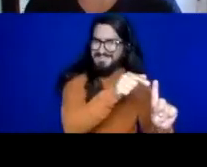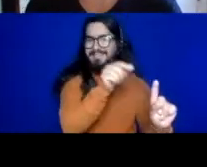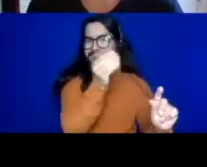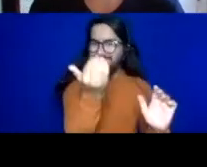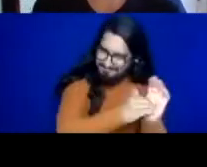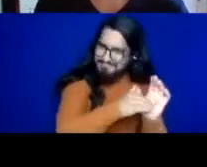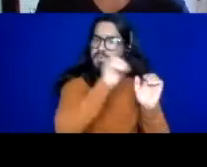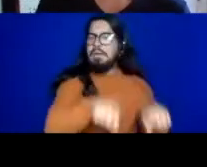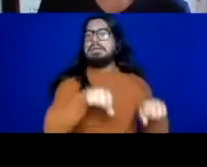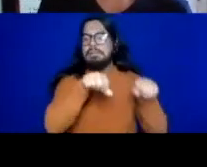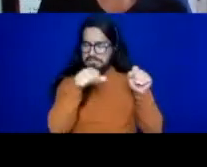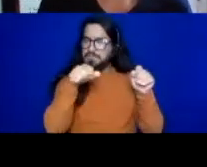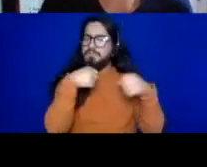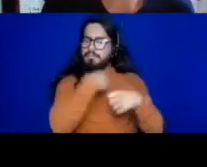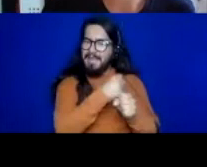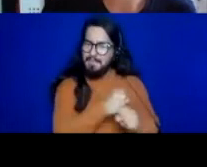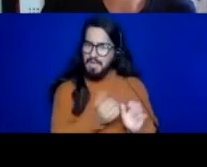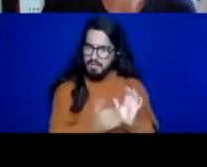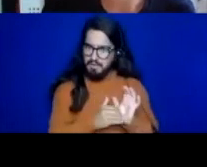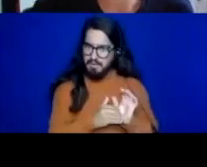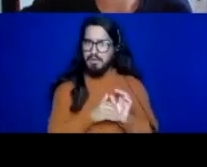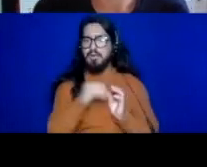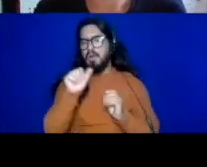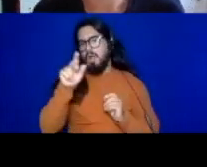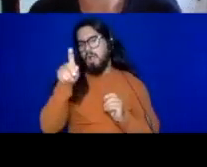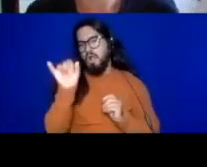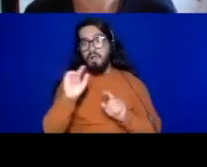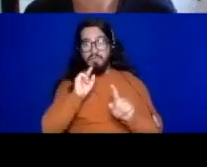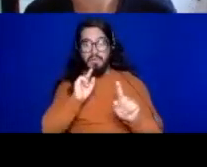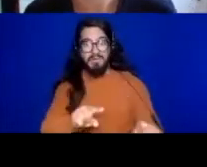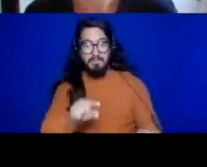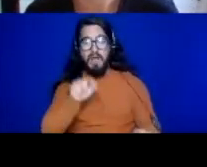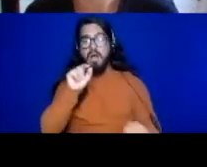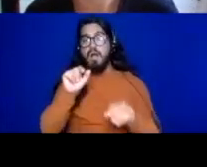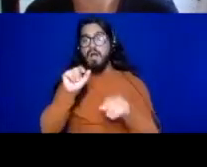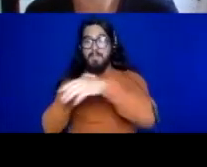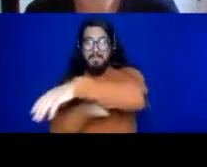códigos. Outfit es una compañía que está ubicada en Estados Unidos.